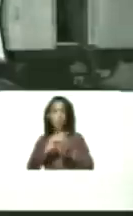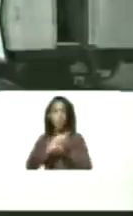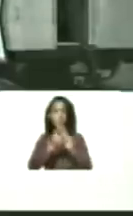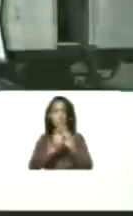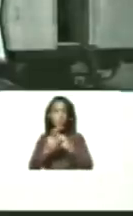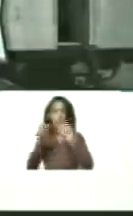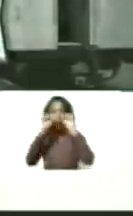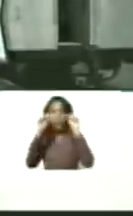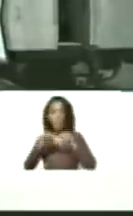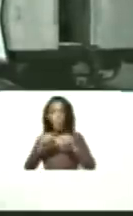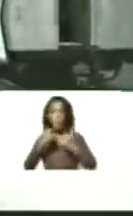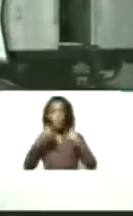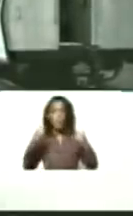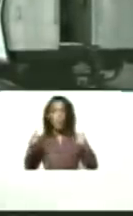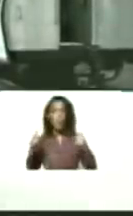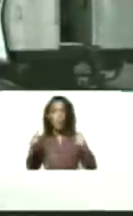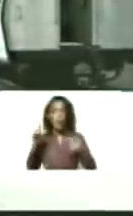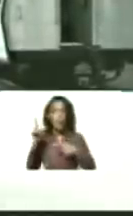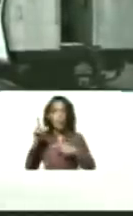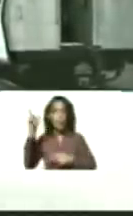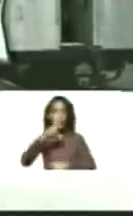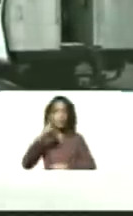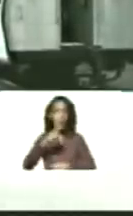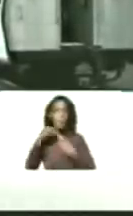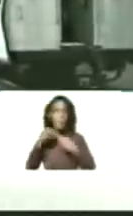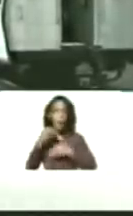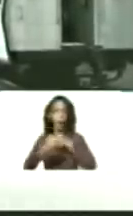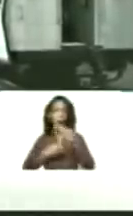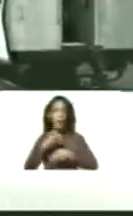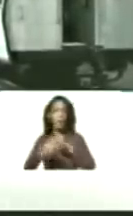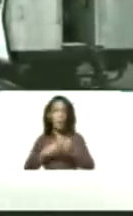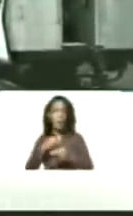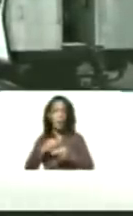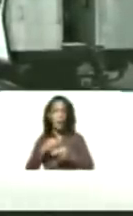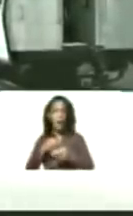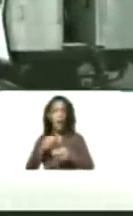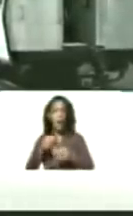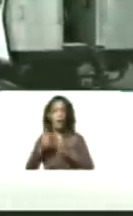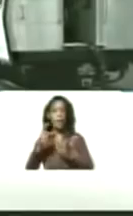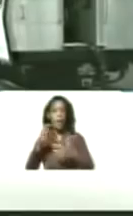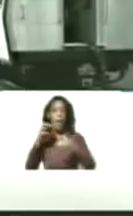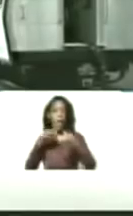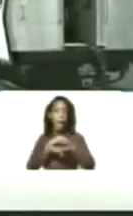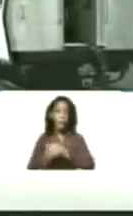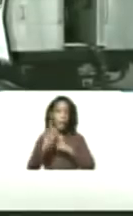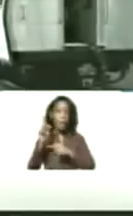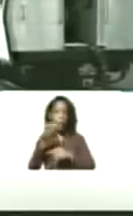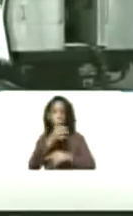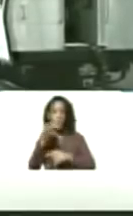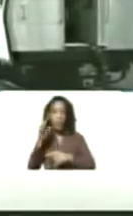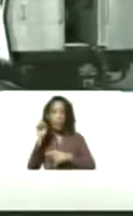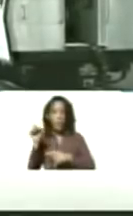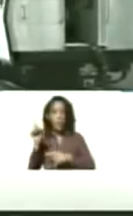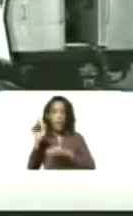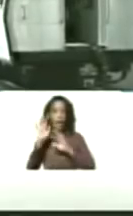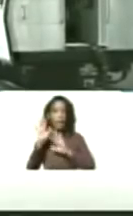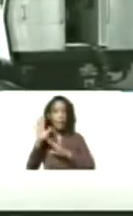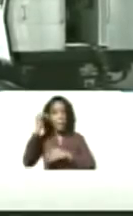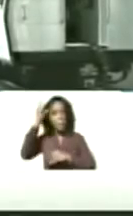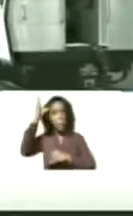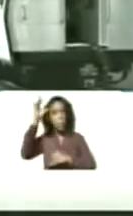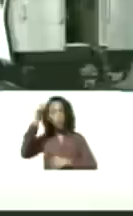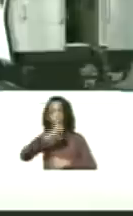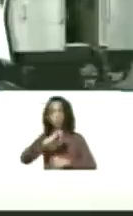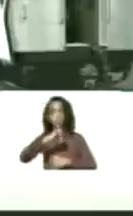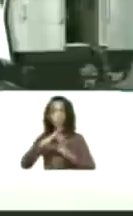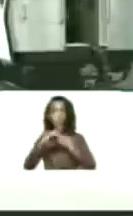cable y se está colocando la redundancia necesaria para garantizar de que el amperaje que entre al sistema es el correcto y que tenga la capacidad de resistencia